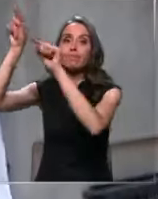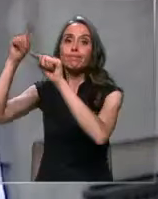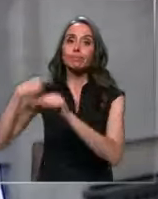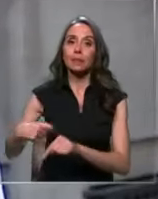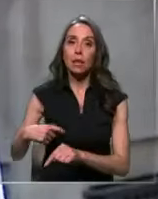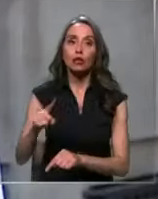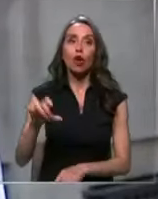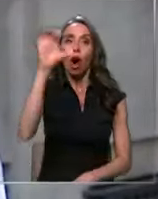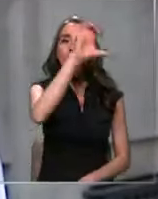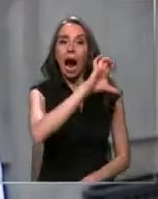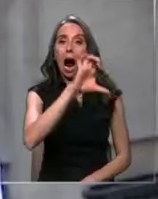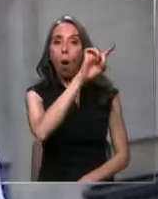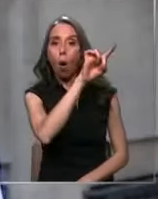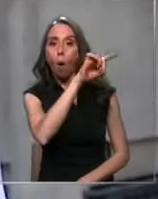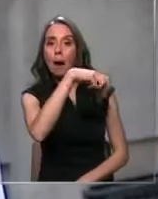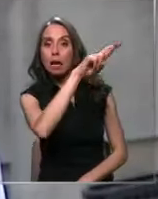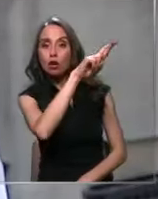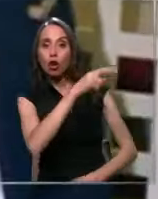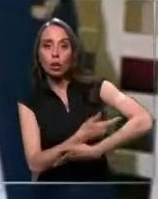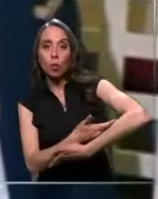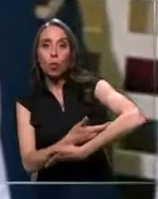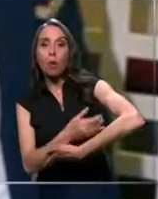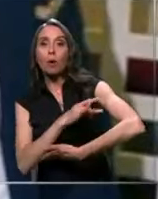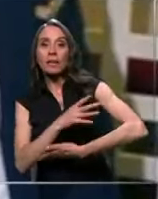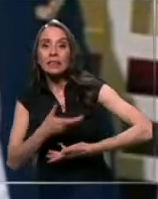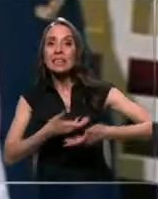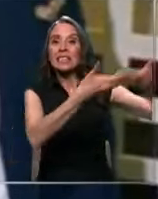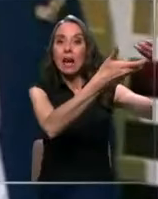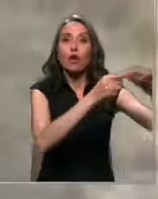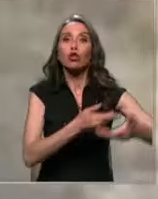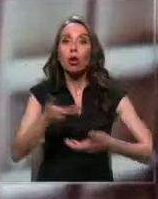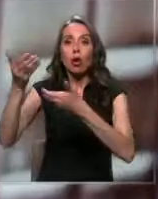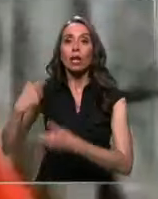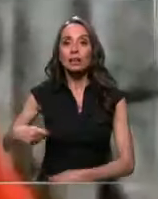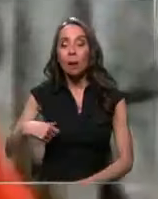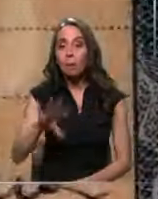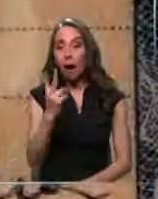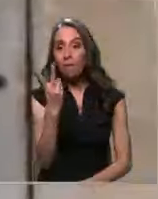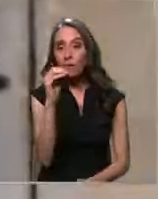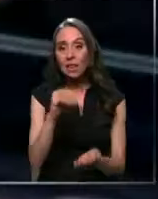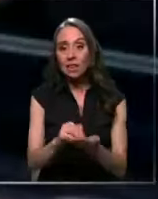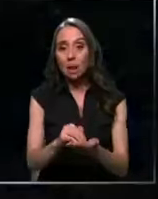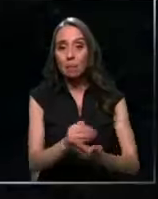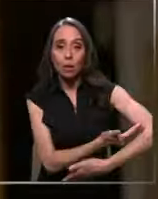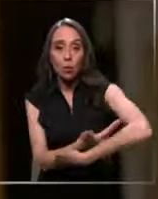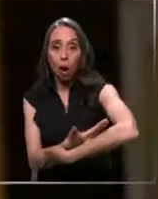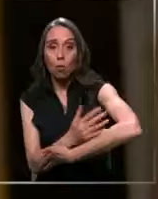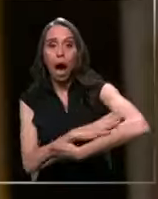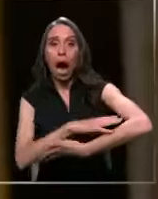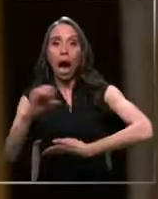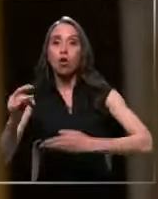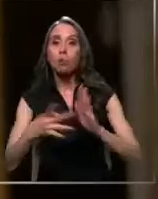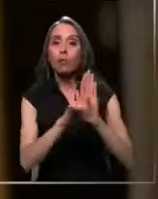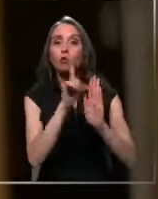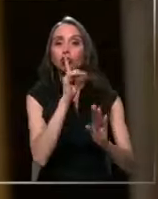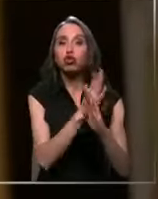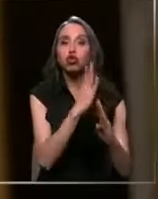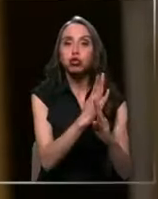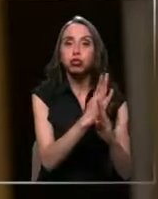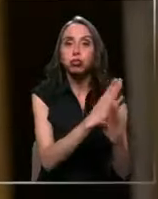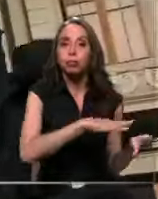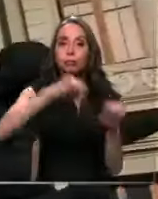fue Europa del Norte el principal destino de niños, sino que Estados Unidos. Y es que hasta la fecha se estima que hubo más de 20.000 casos de adopciones ilegales en nuestro